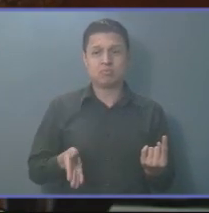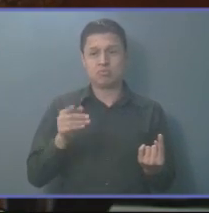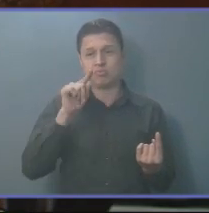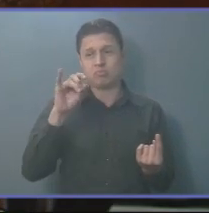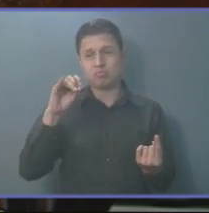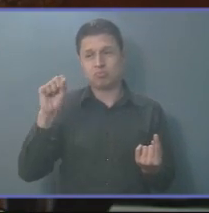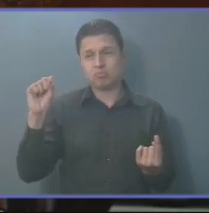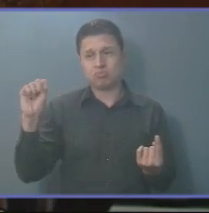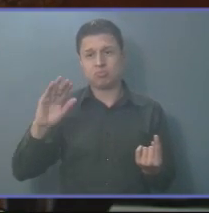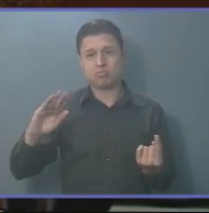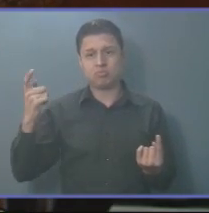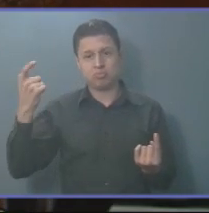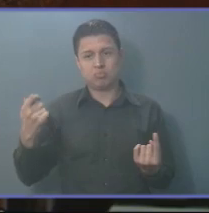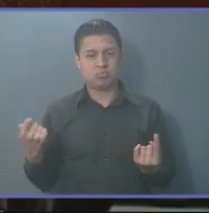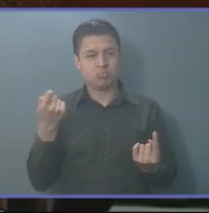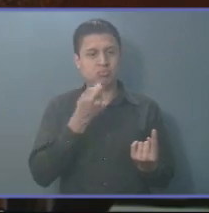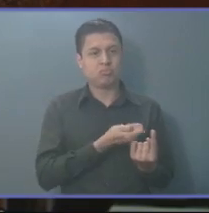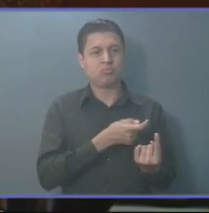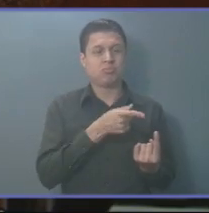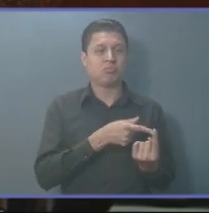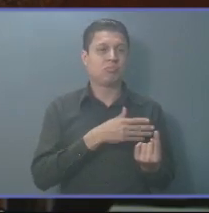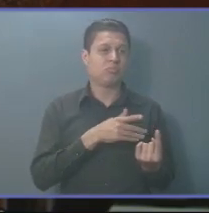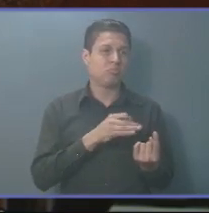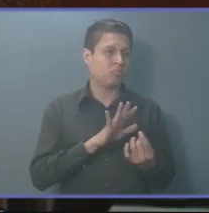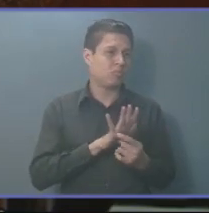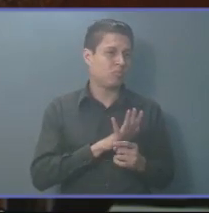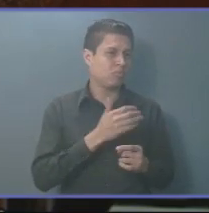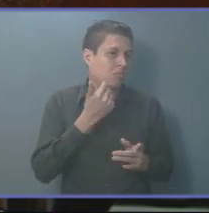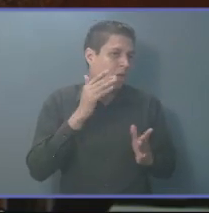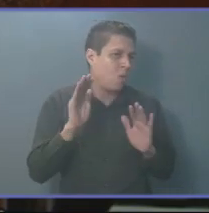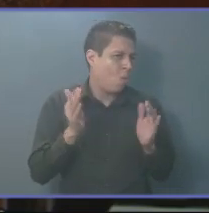y afectadas por la crisis del COVID-19.